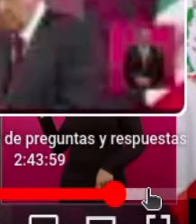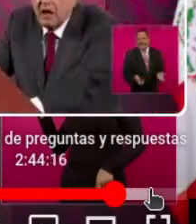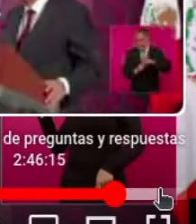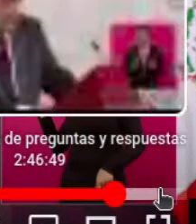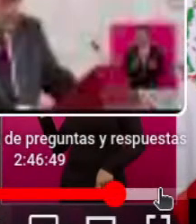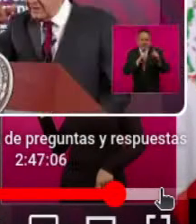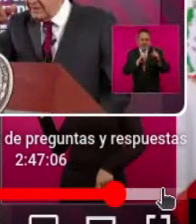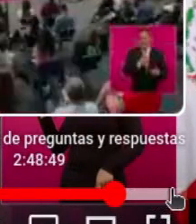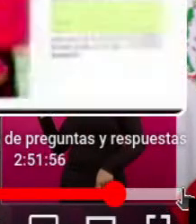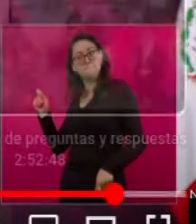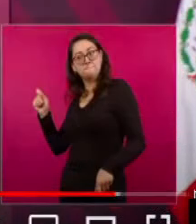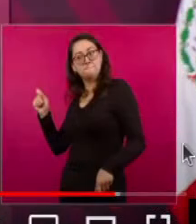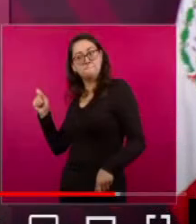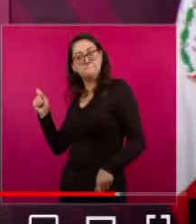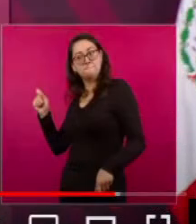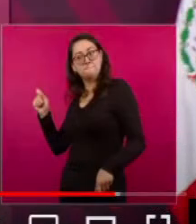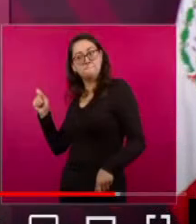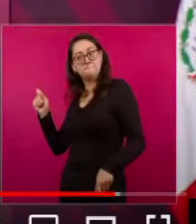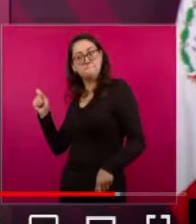cielo, en la cara le cae.